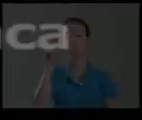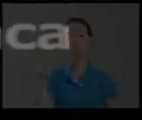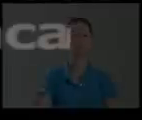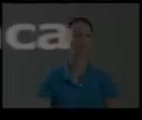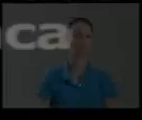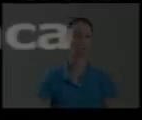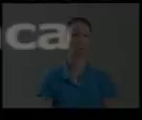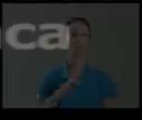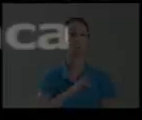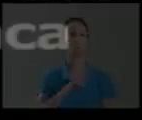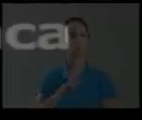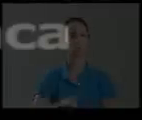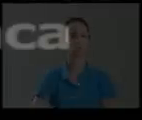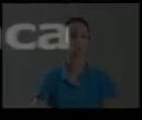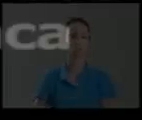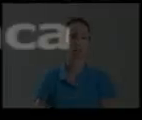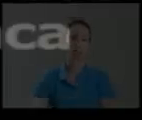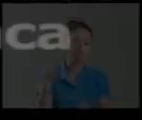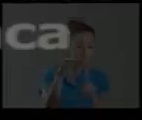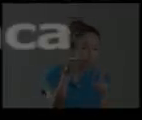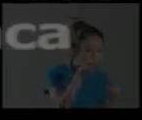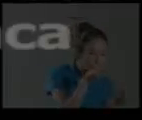Somos hombres de verdad.